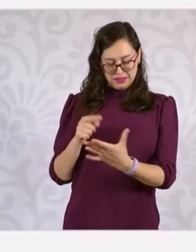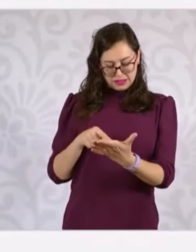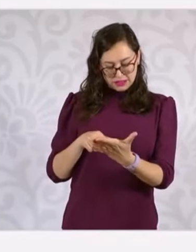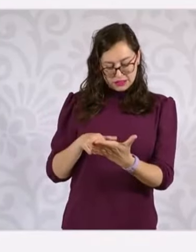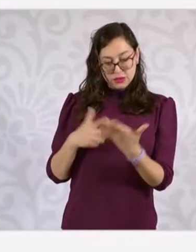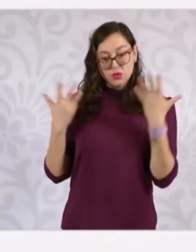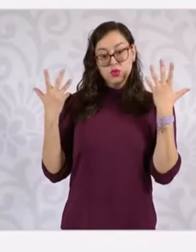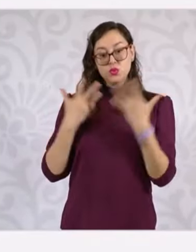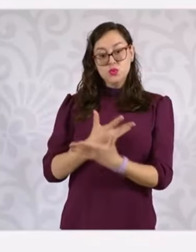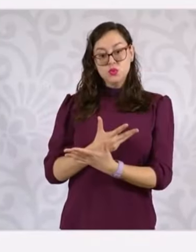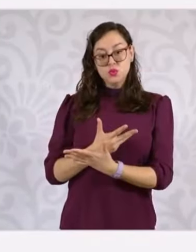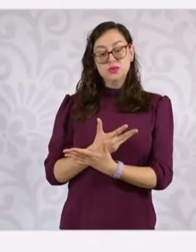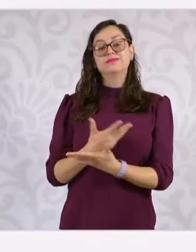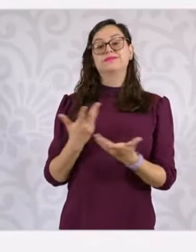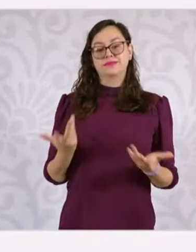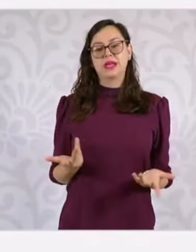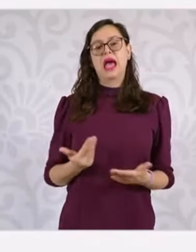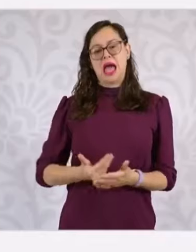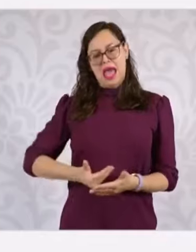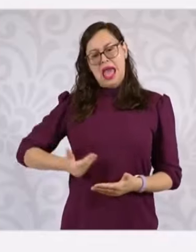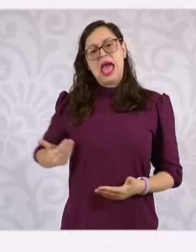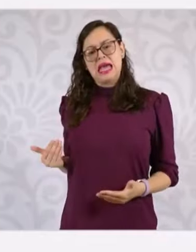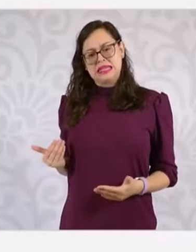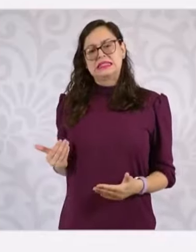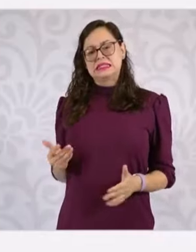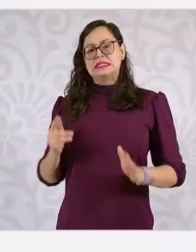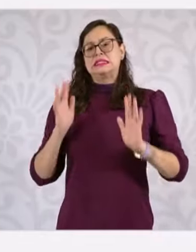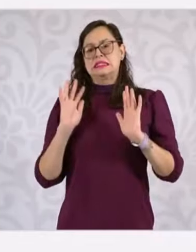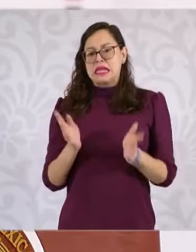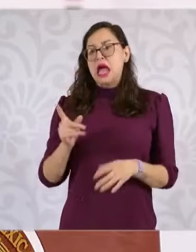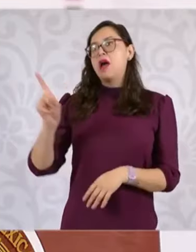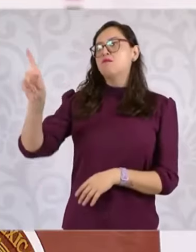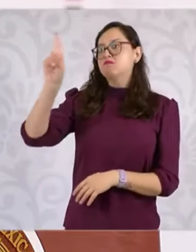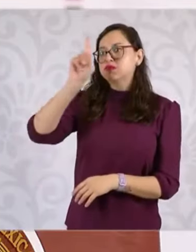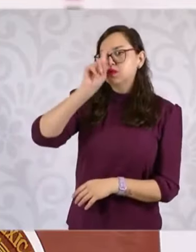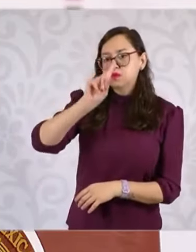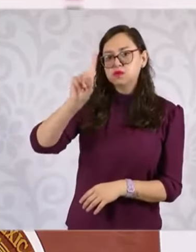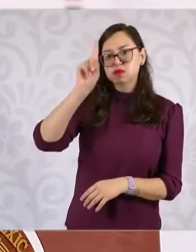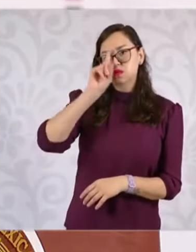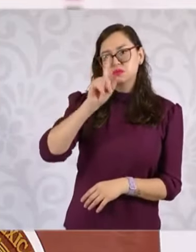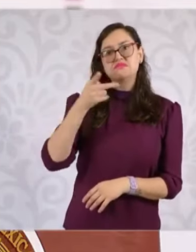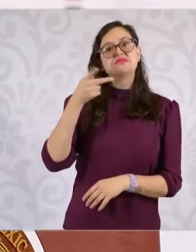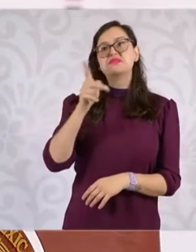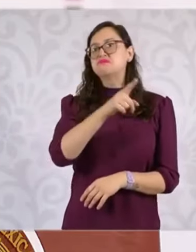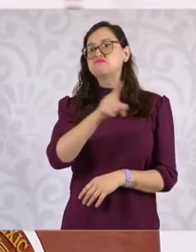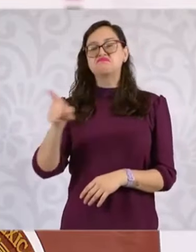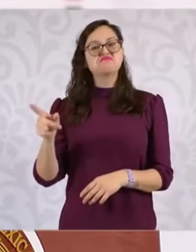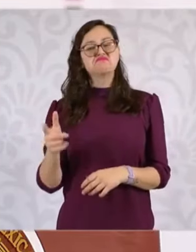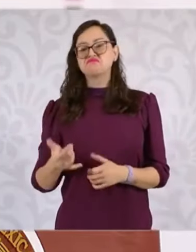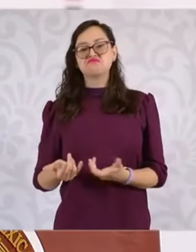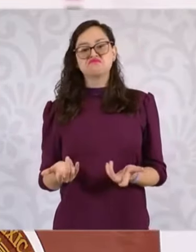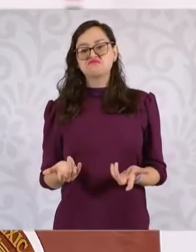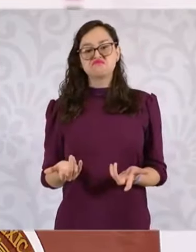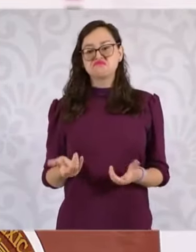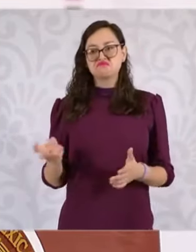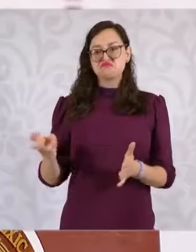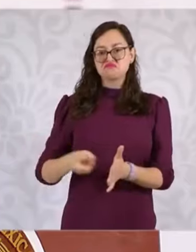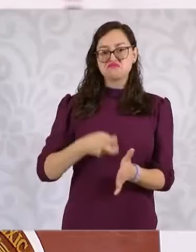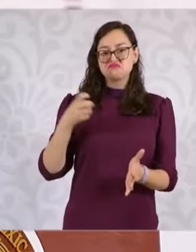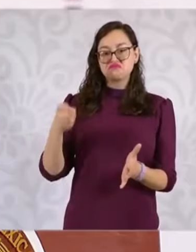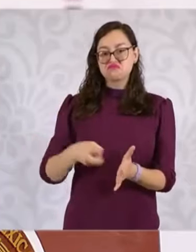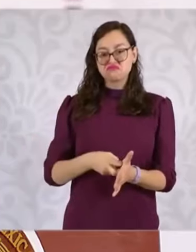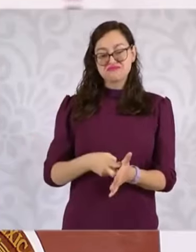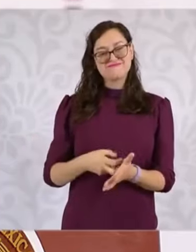ya había algunos lineamientos, pero no tenían la fuerza suficiente y la realidad es que en la gran mayoría